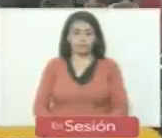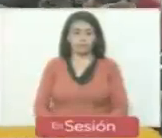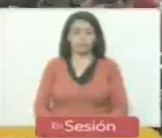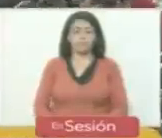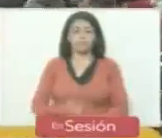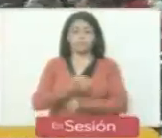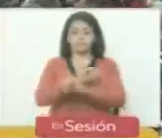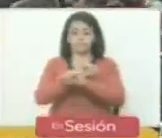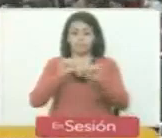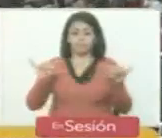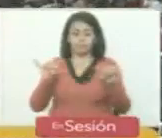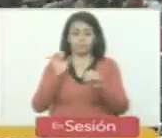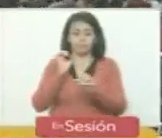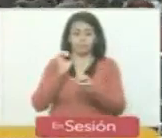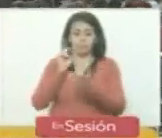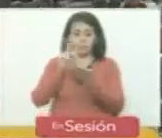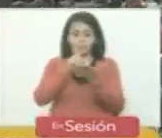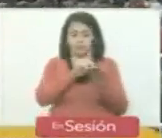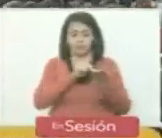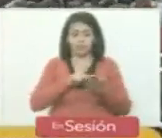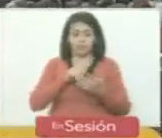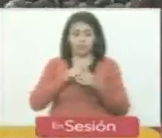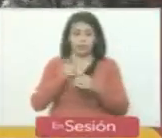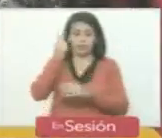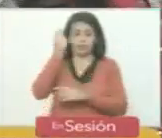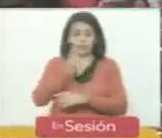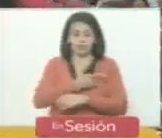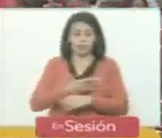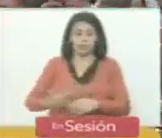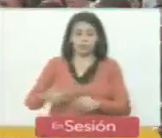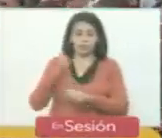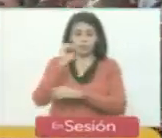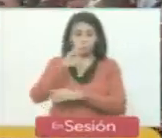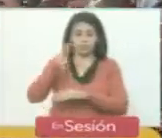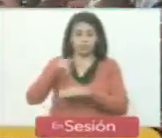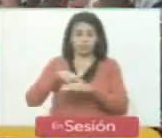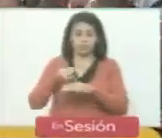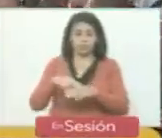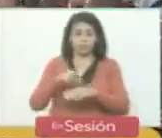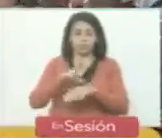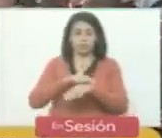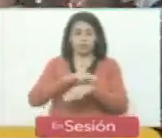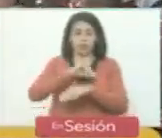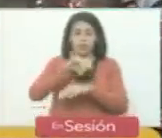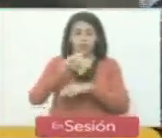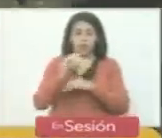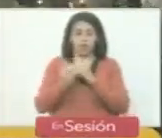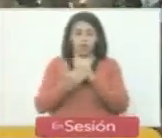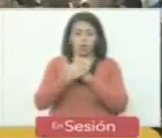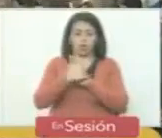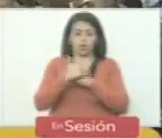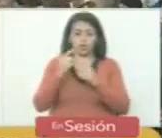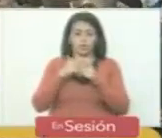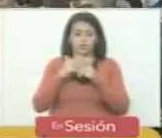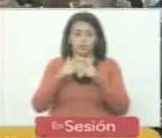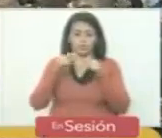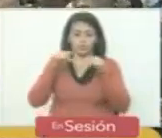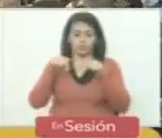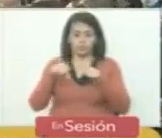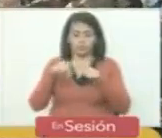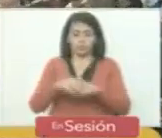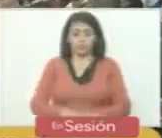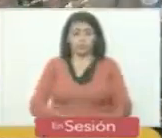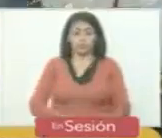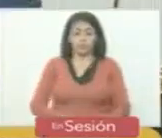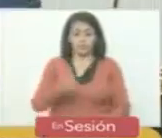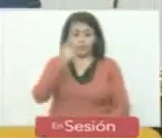Así culminaba su intervención el diputado y presidente del Parlamento Nacional, doctor Jorge Rodríguez. En consideración, las